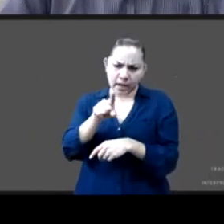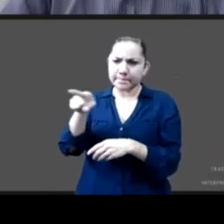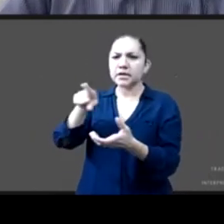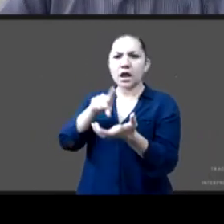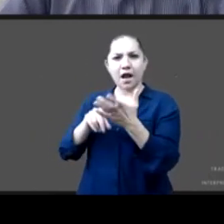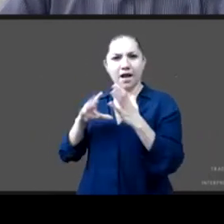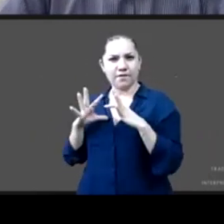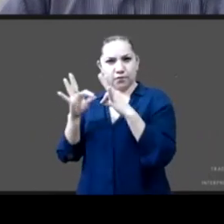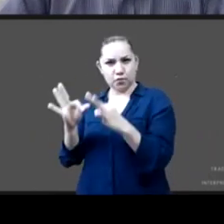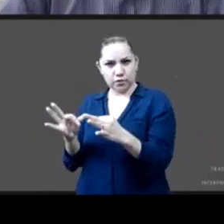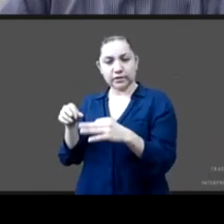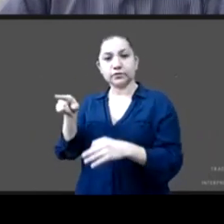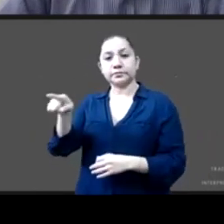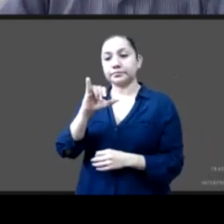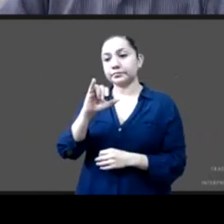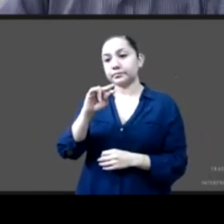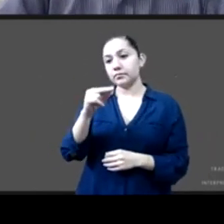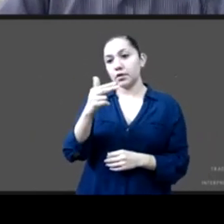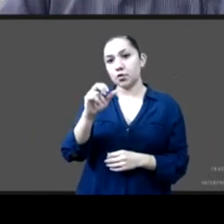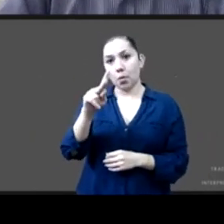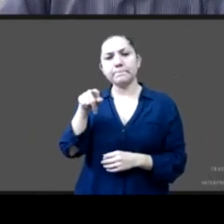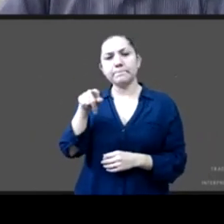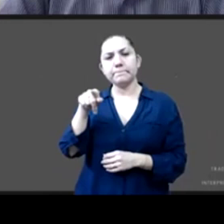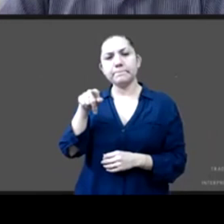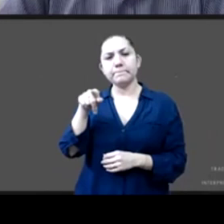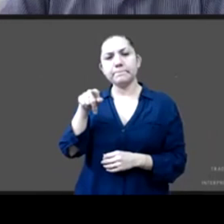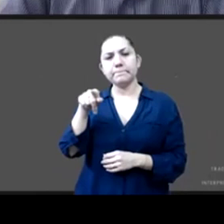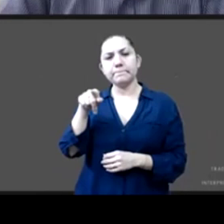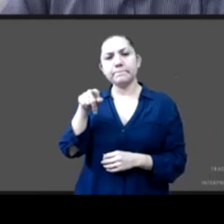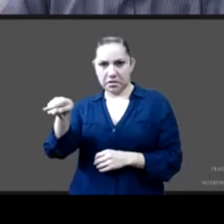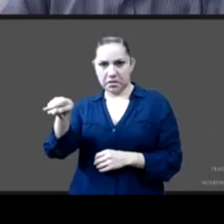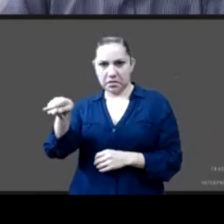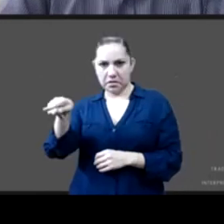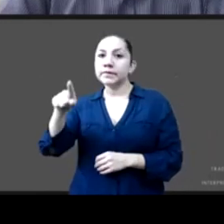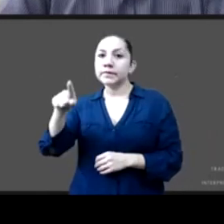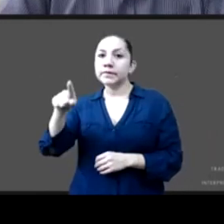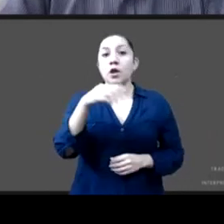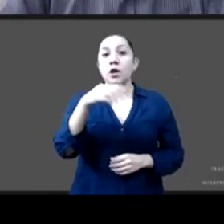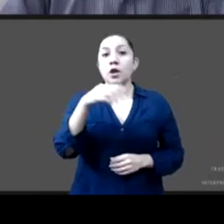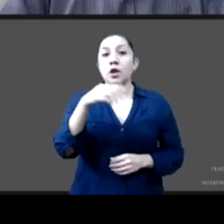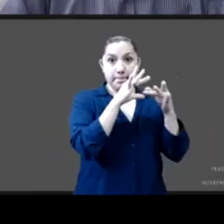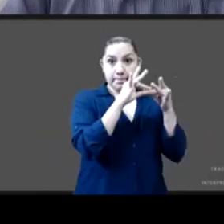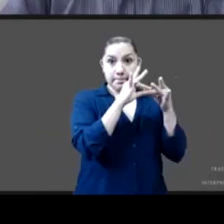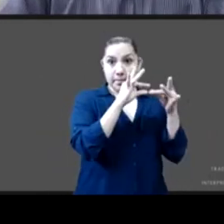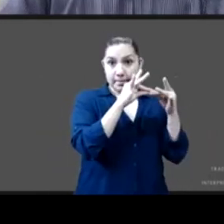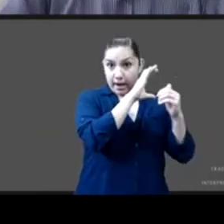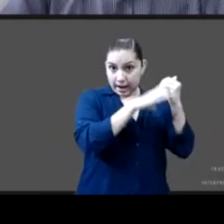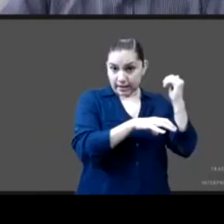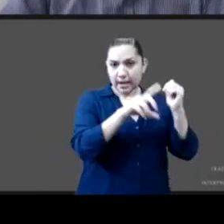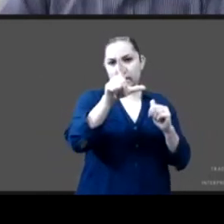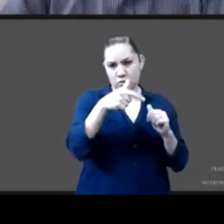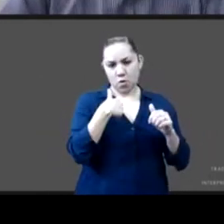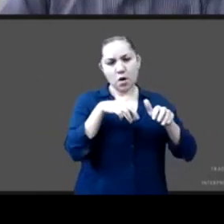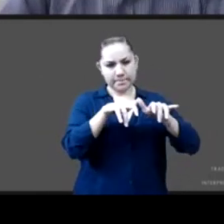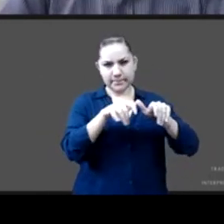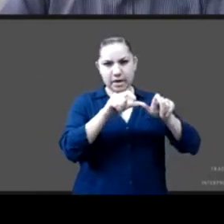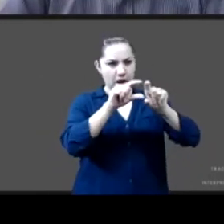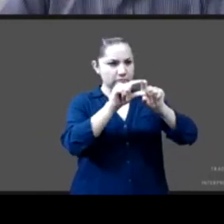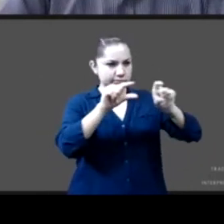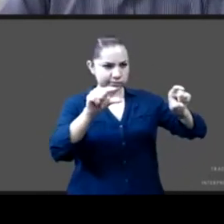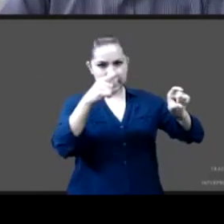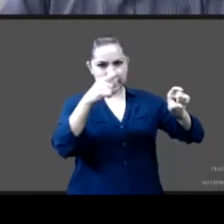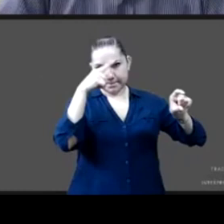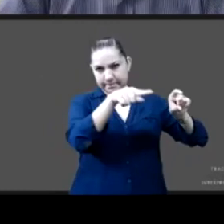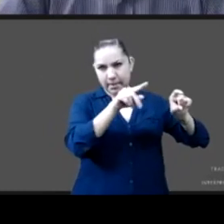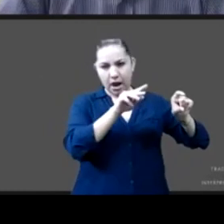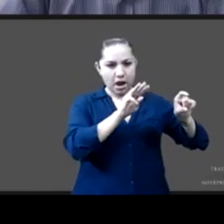a INHOP. Después de que termine ahorita mis minutos, yo lo colocaré en el chat para que ustedes puedan anotar las URL y